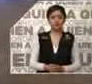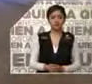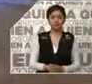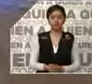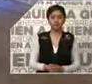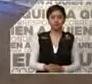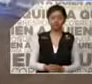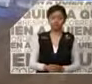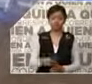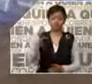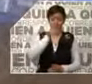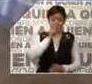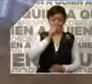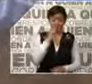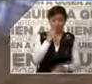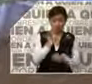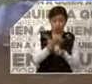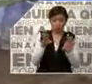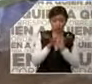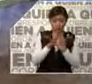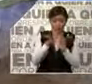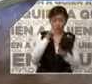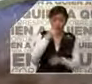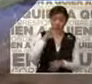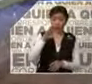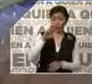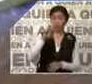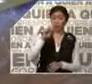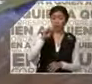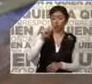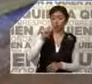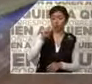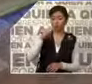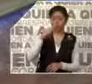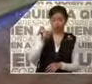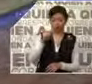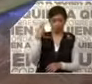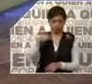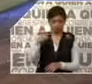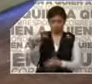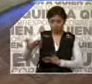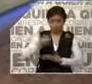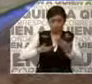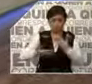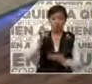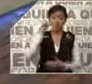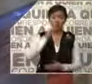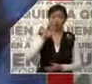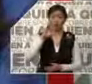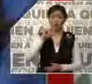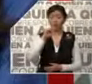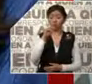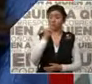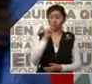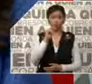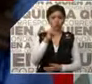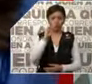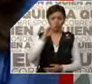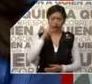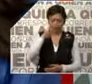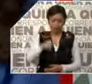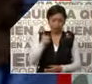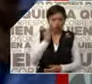Bueno, pues ahora la guardia y custodia la están compartiendo padre y madre, pero Claudia Becerril no está conforme con esta sentencia y dice tener todas las pruebas